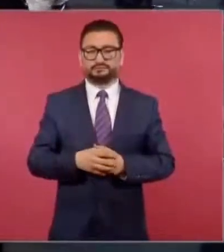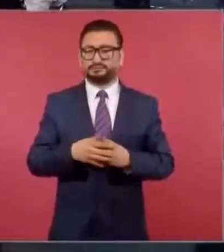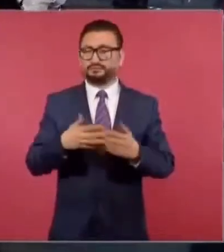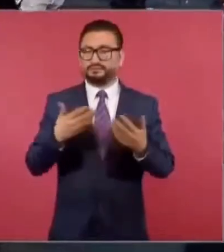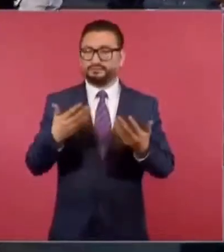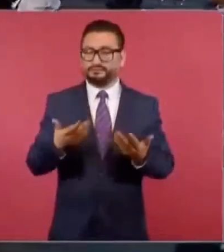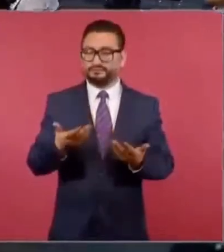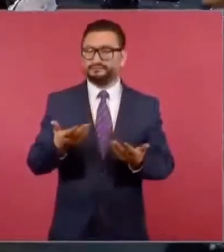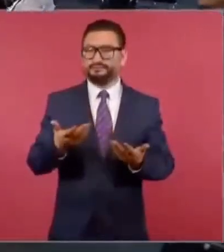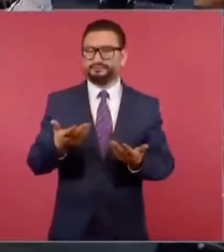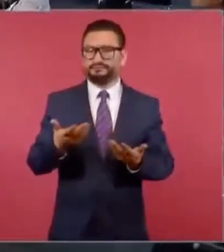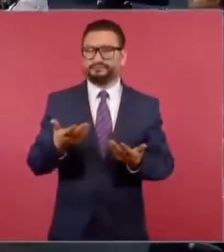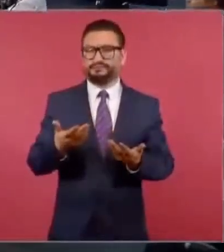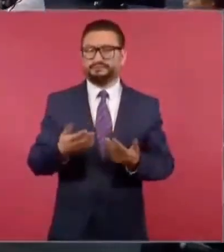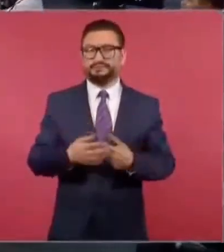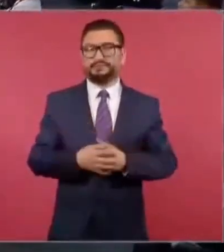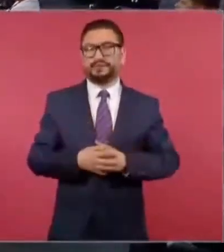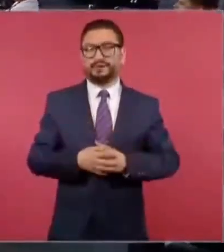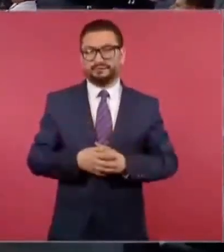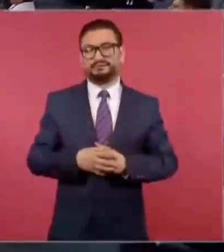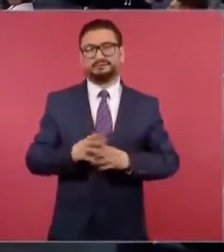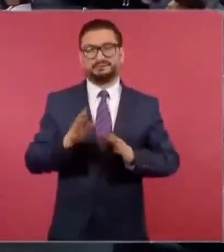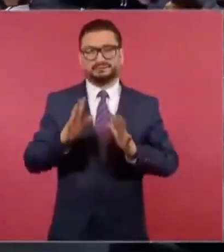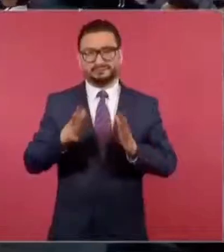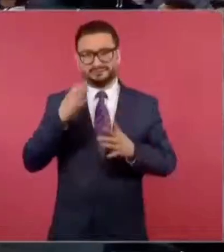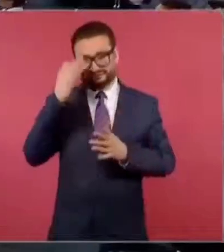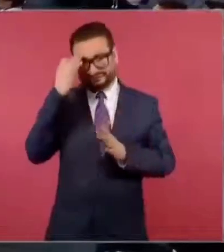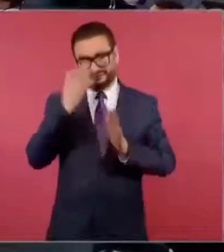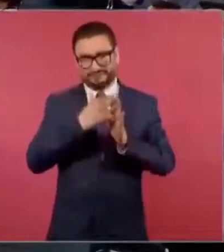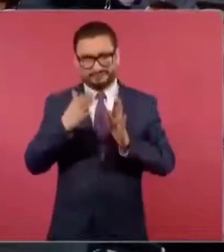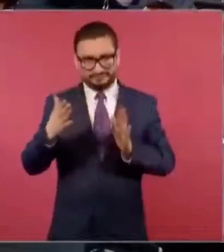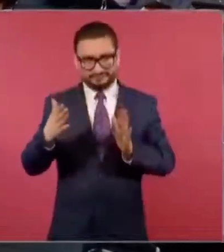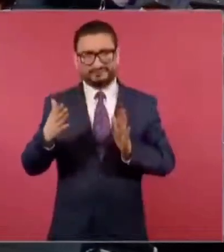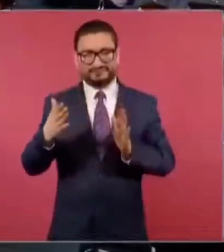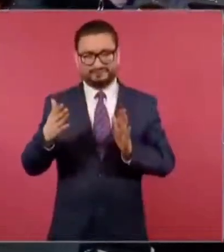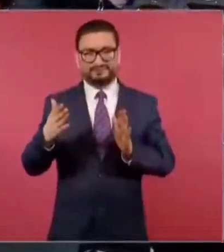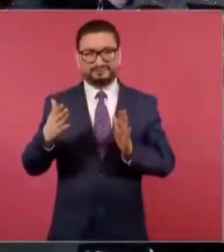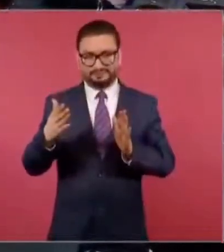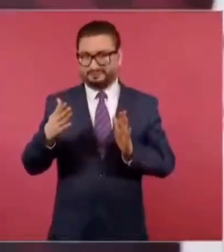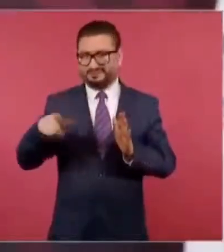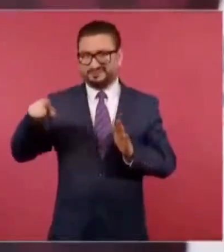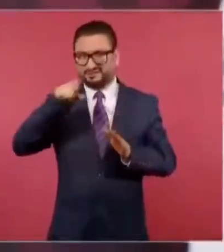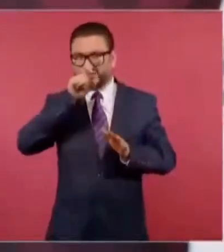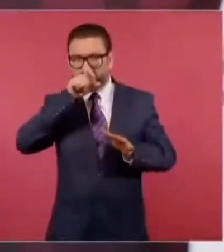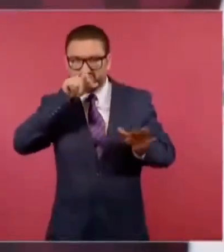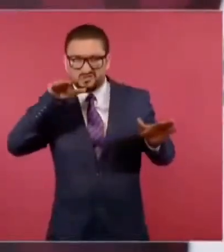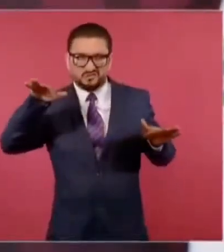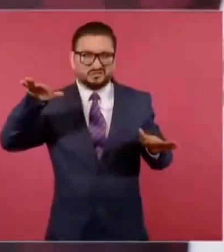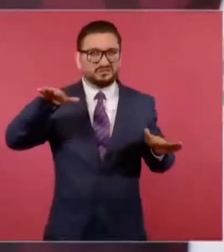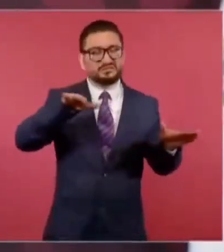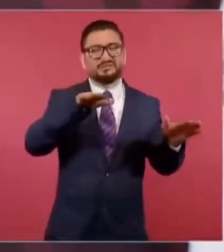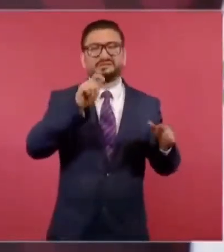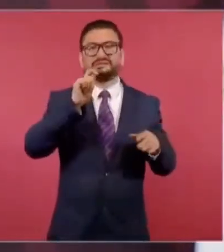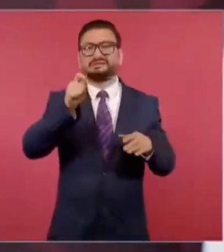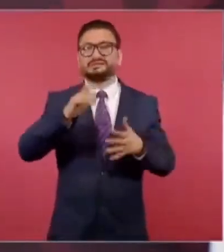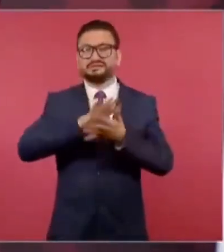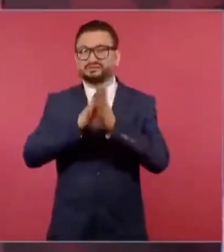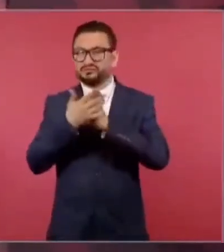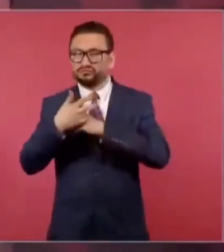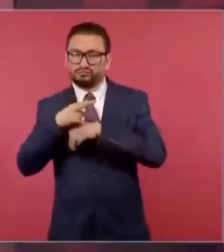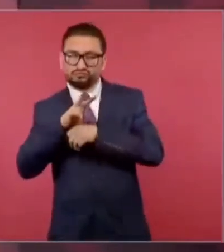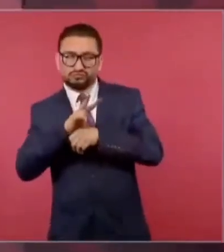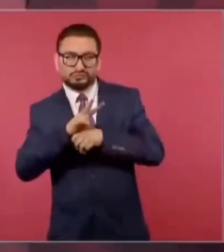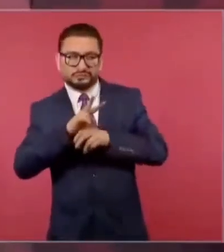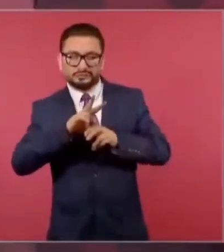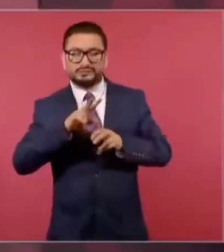Entonces, es tiempos de sopilote o